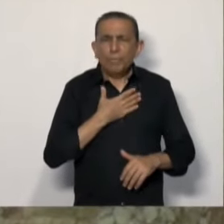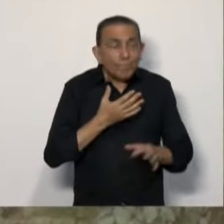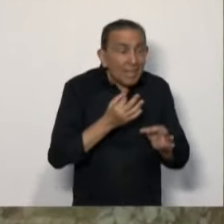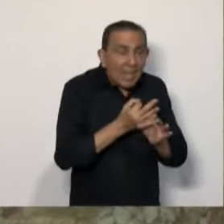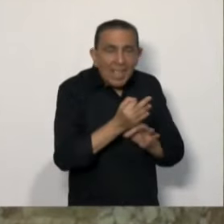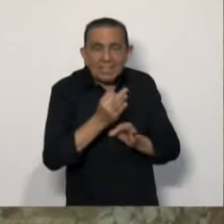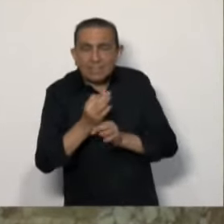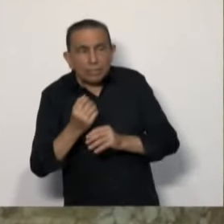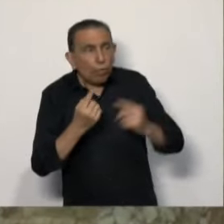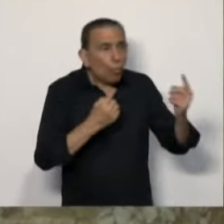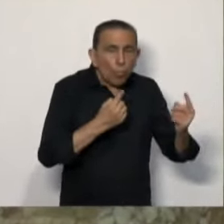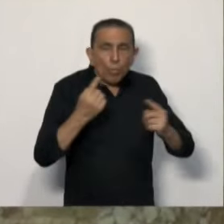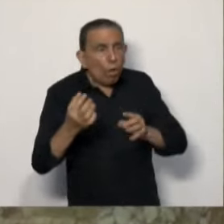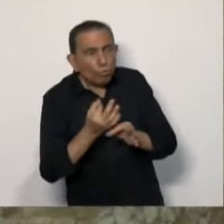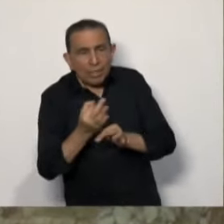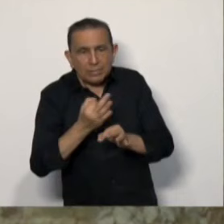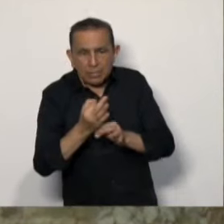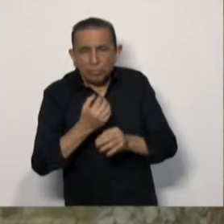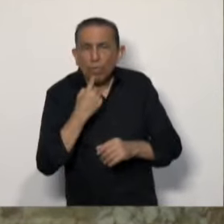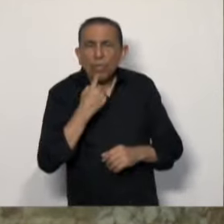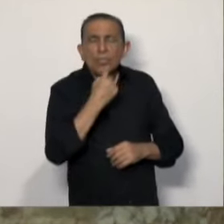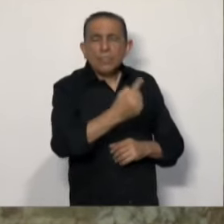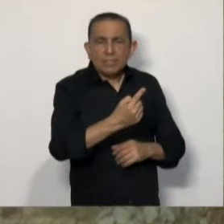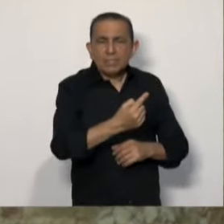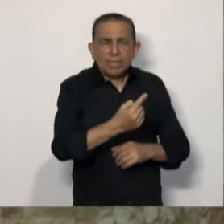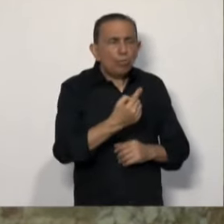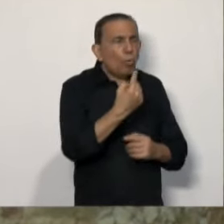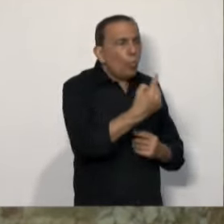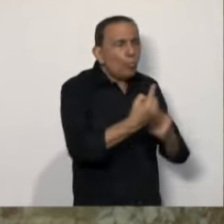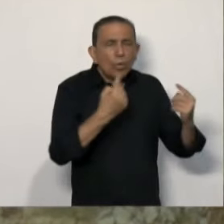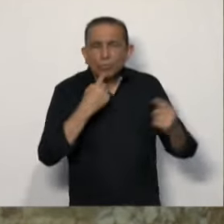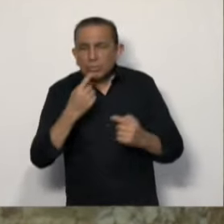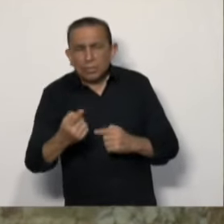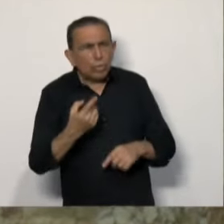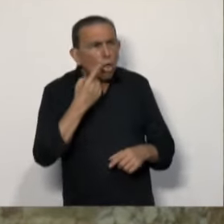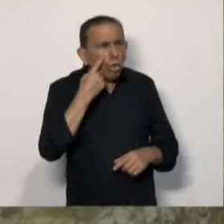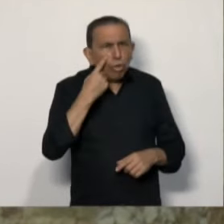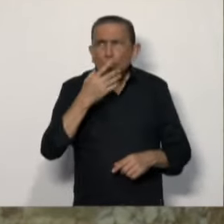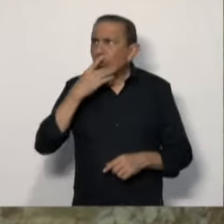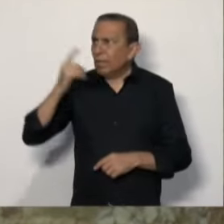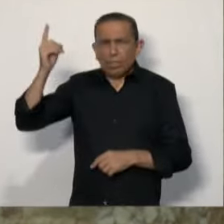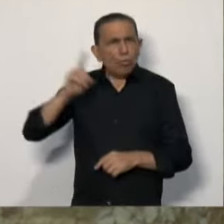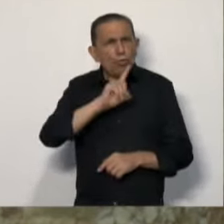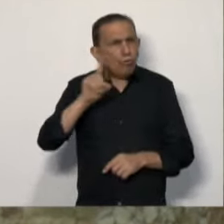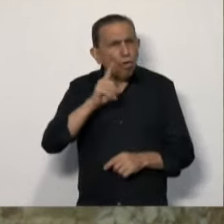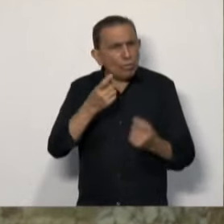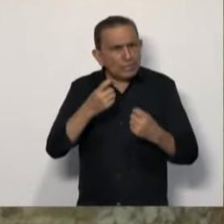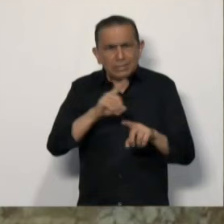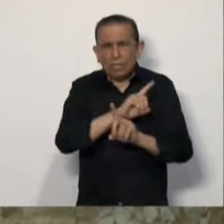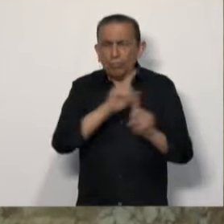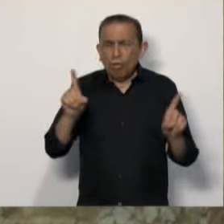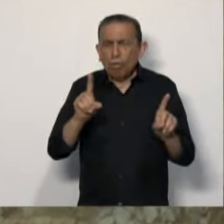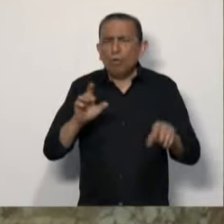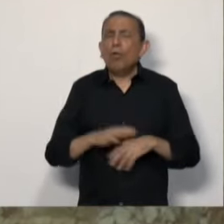que enseñarse mutuamente, diciéndose el uno al otro, conozcan al Señor,